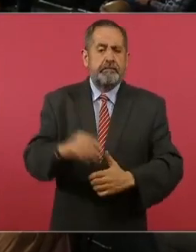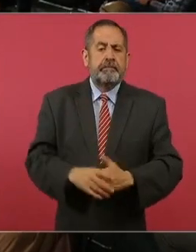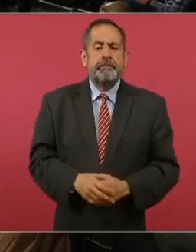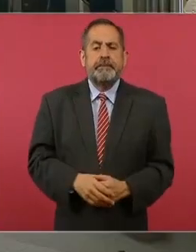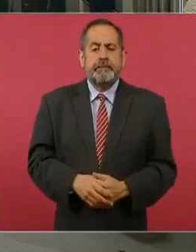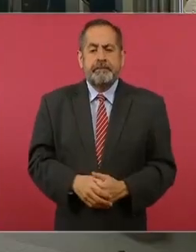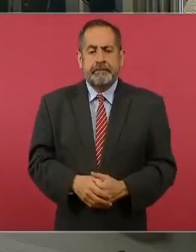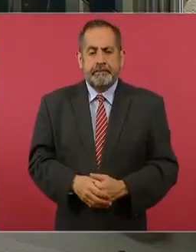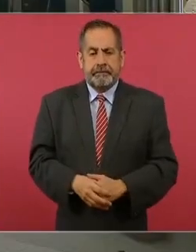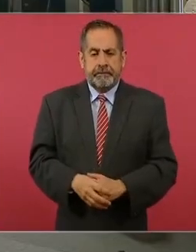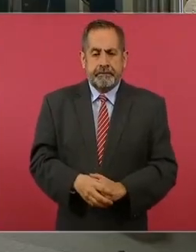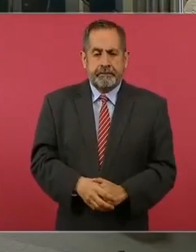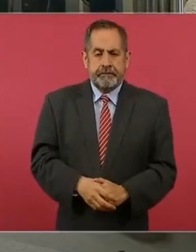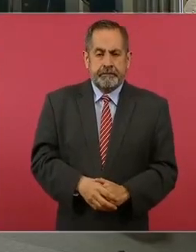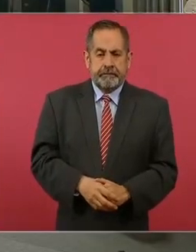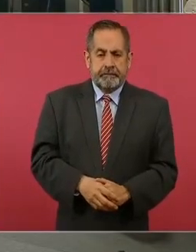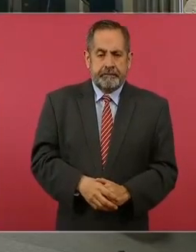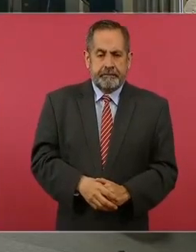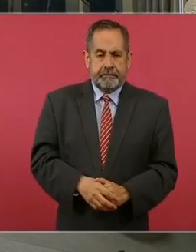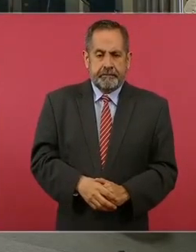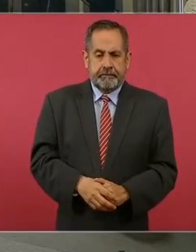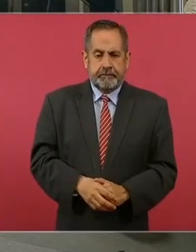acá.